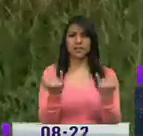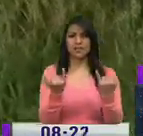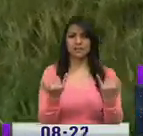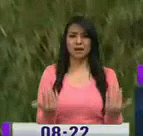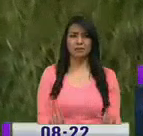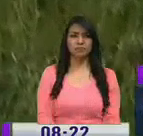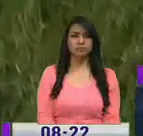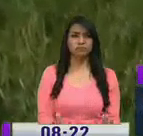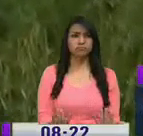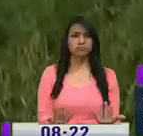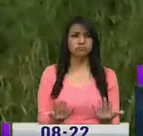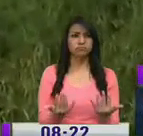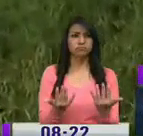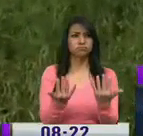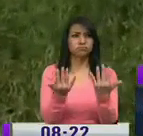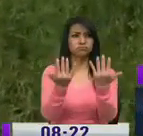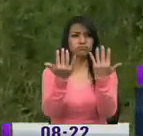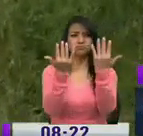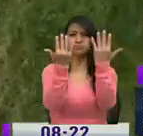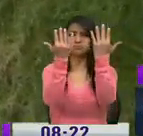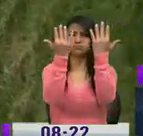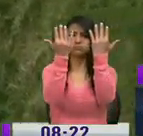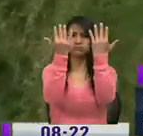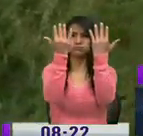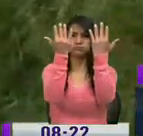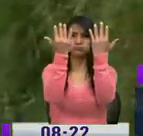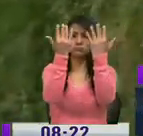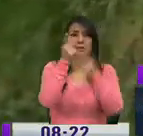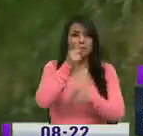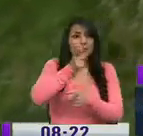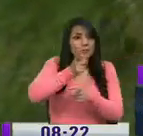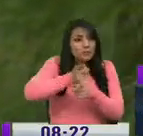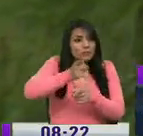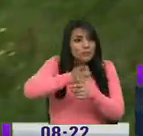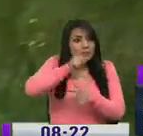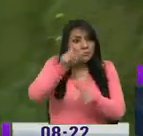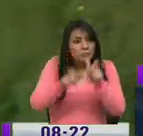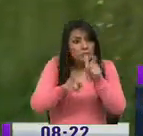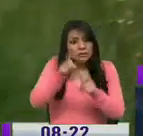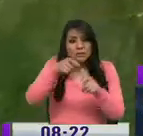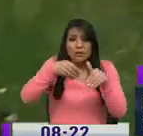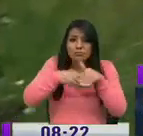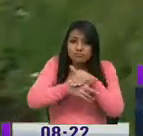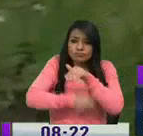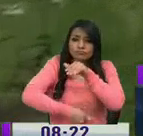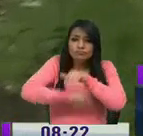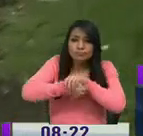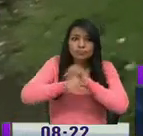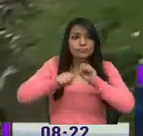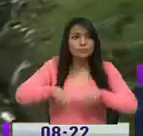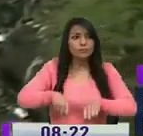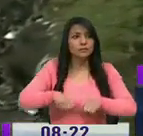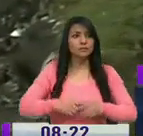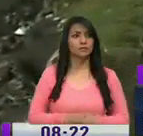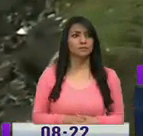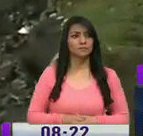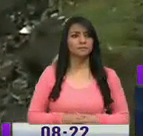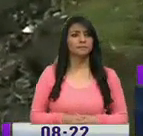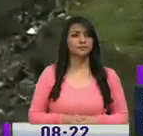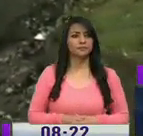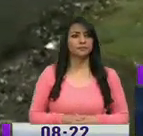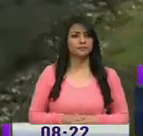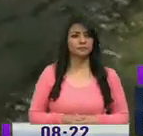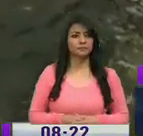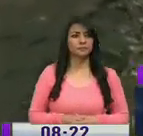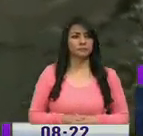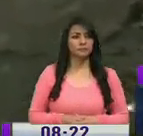la altura de promedio de la gente de aquí, y obviamente por eso hace que también sea mucho más fácil que se puedan esconder. Hay muy poca iluminación, pueden